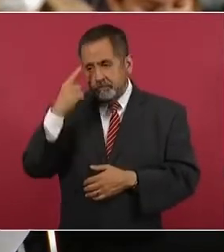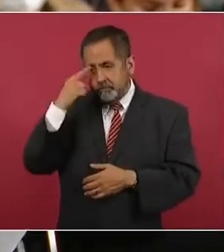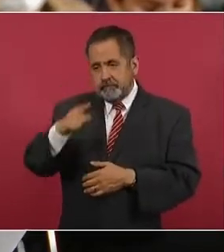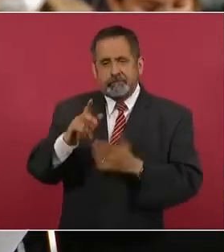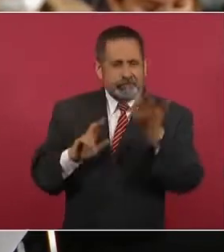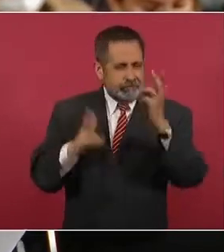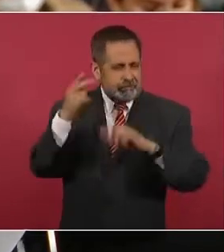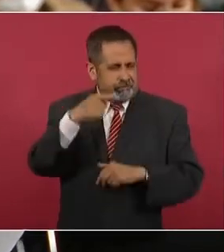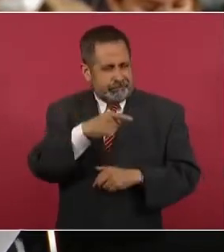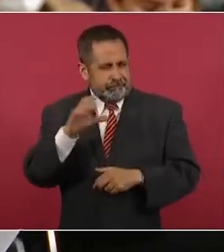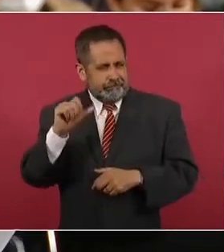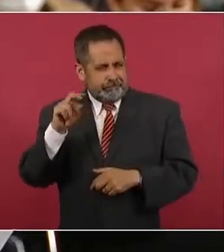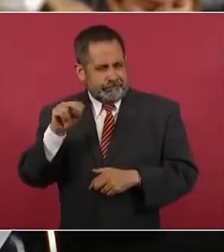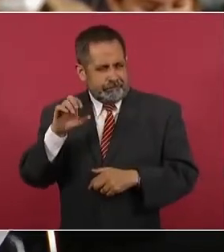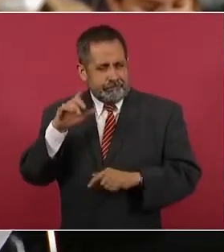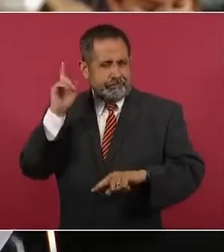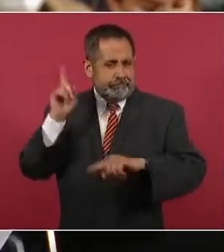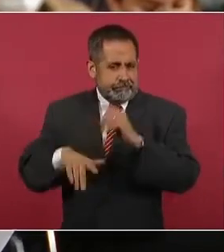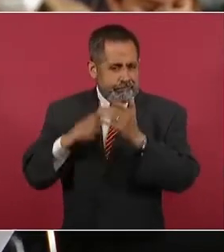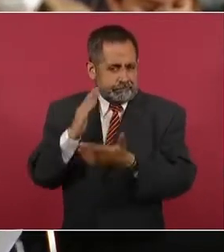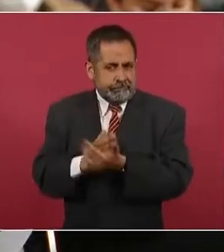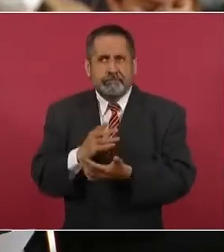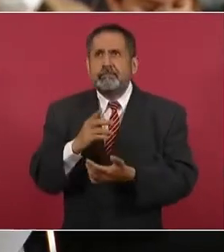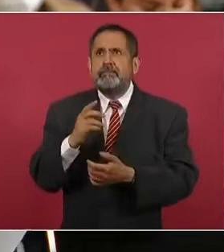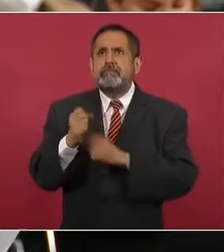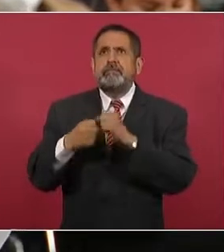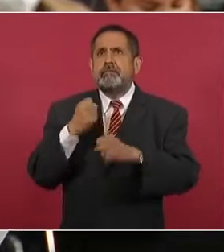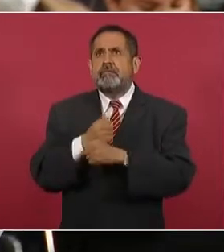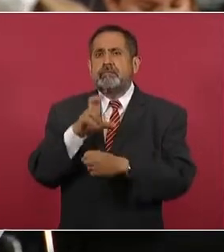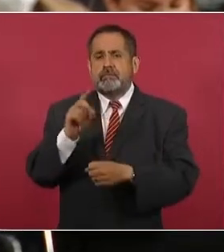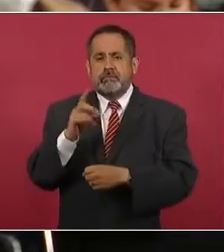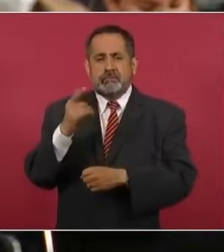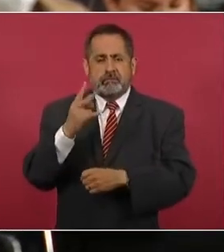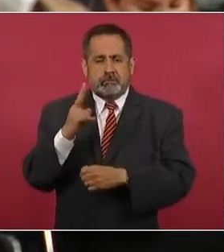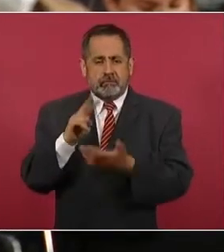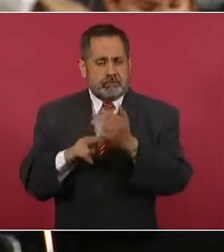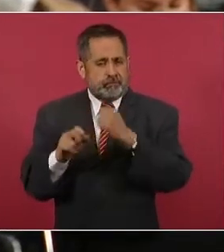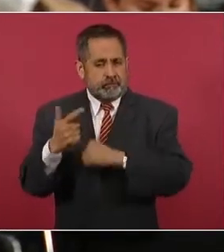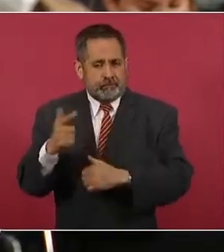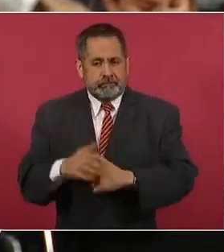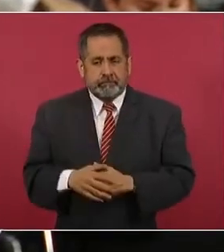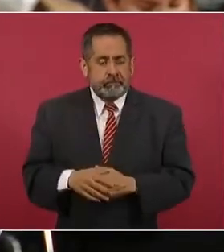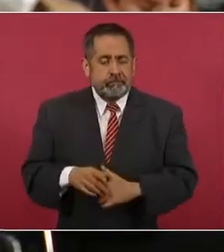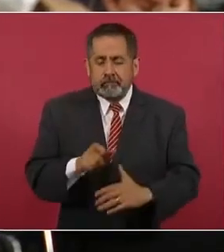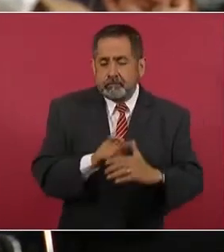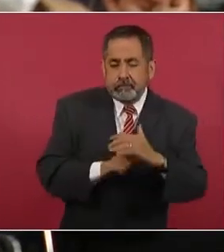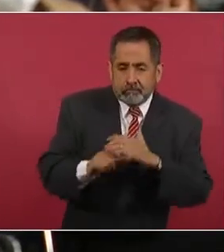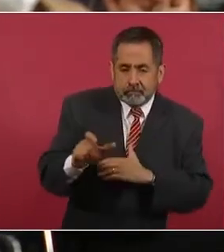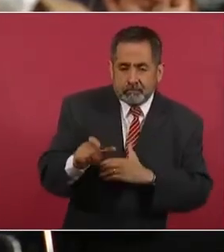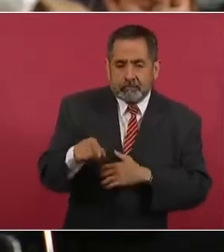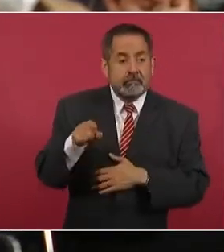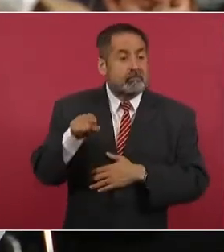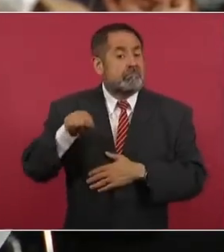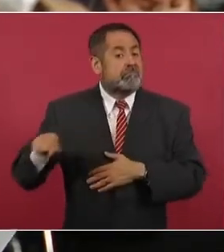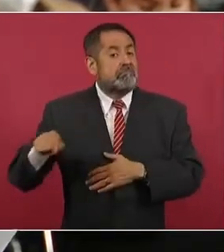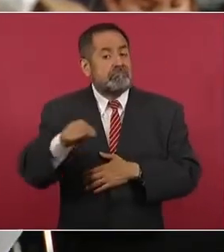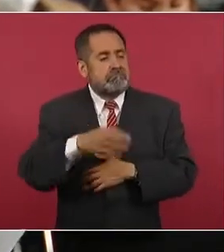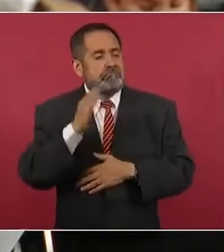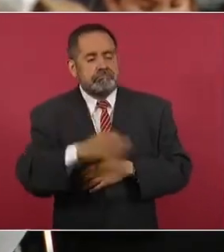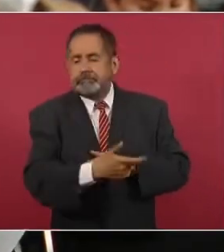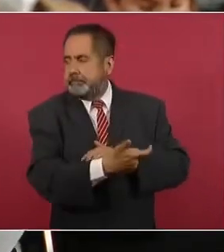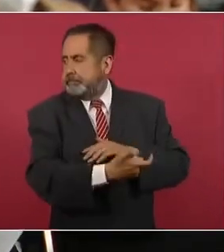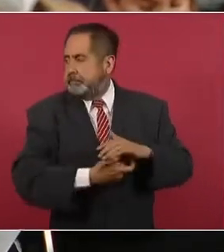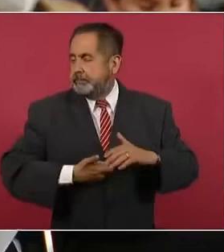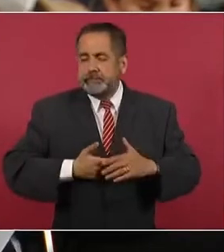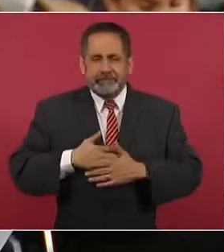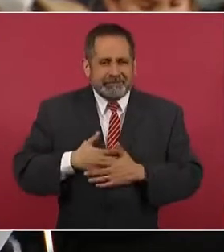Cananea del 30 de julio del 2007. Con recursos ilegales, pero aceptados por la Junta Federal, los